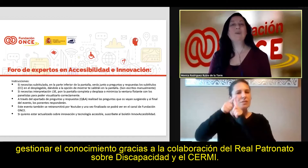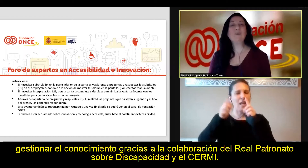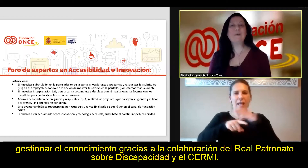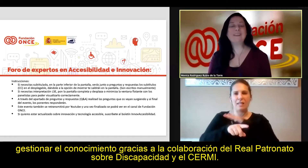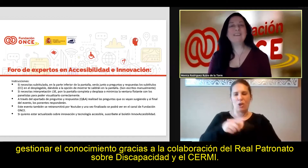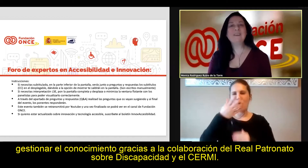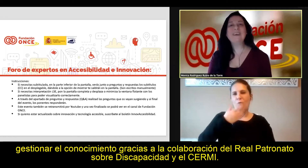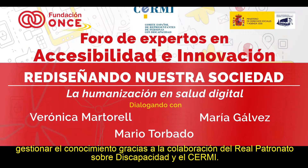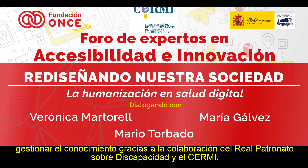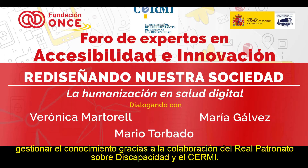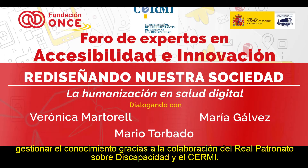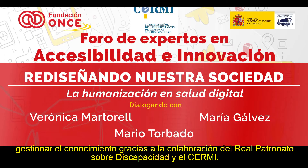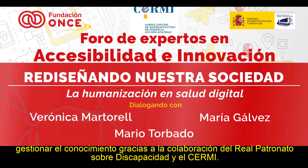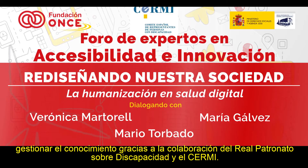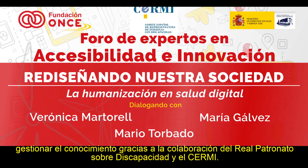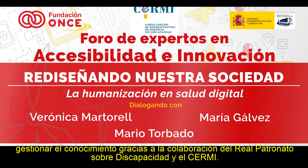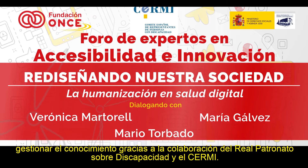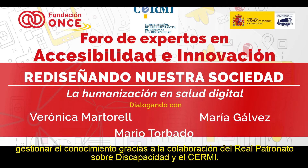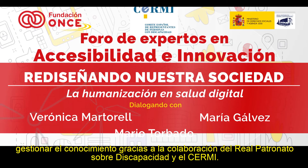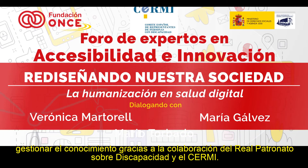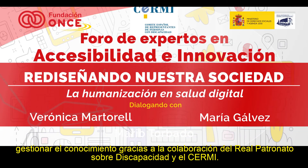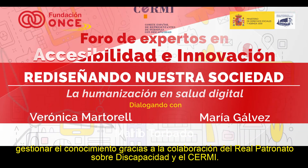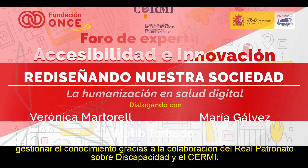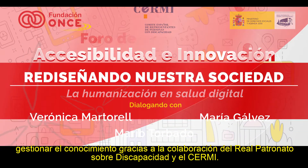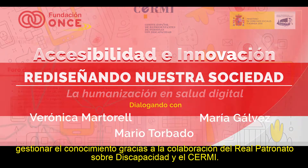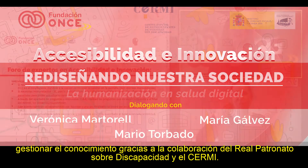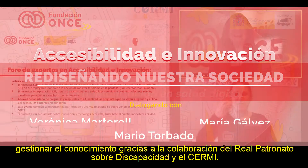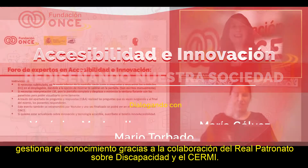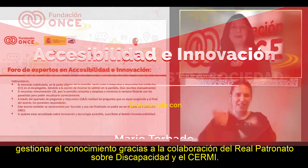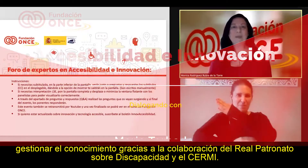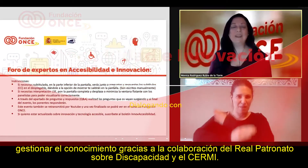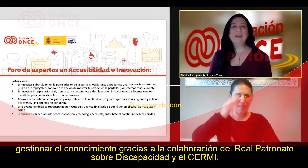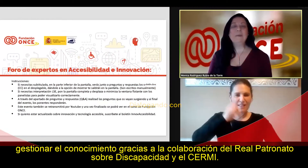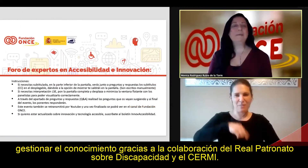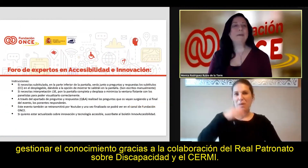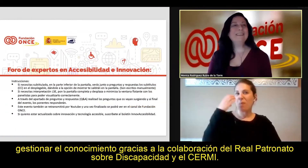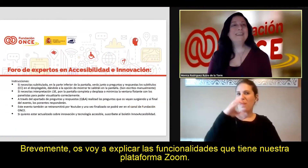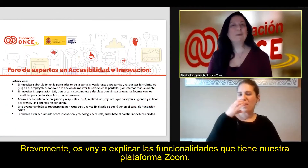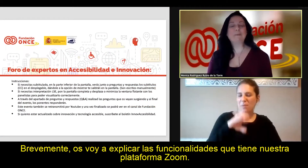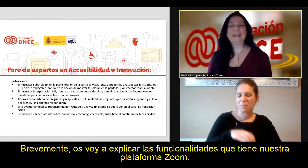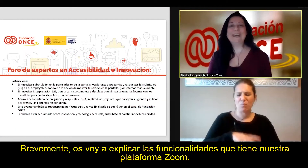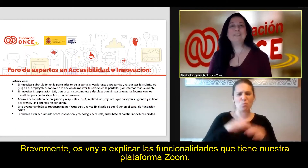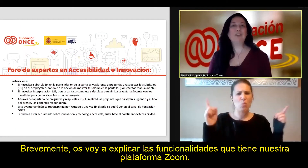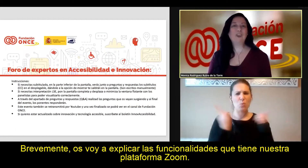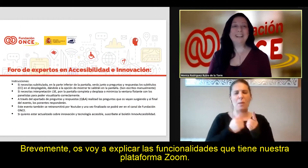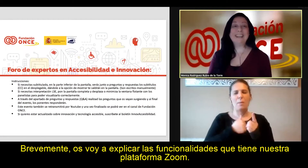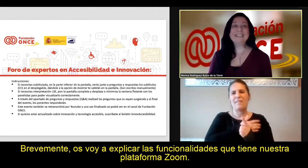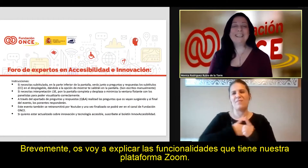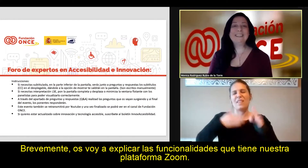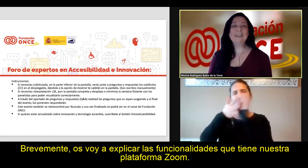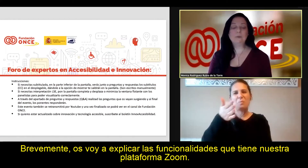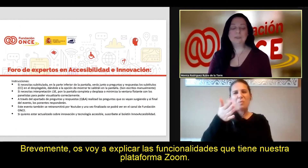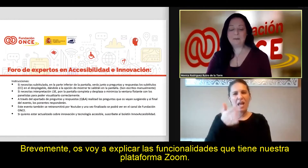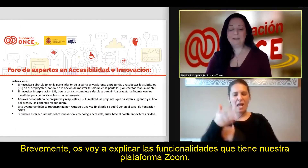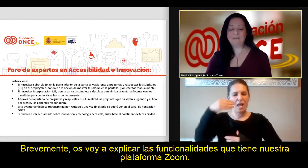a la colaboración del Real Patronato de Discapacidad y el CERN. Brevemente os voy a explicar las funcionalidades que